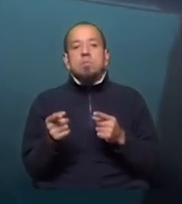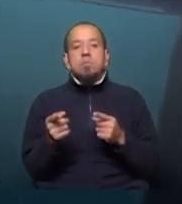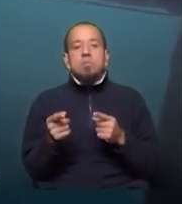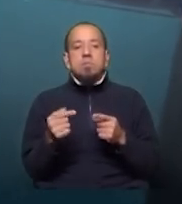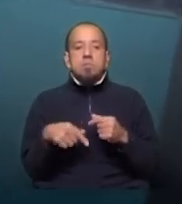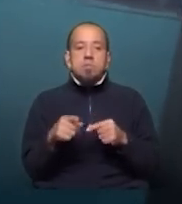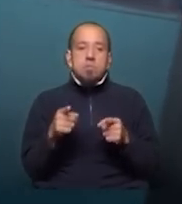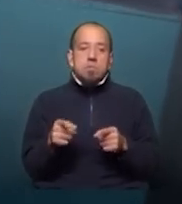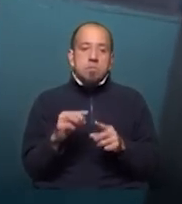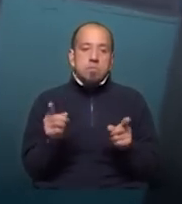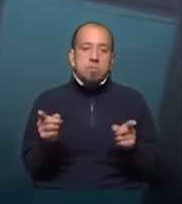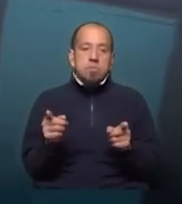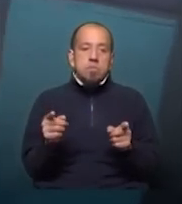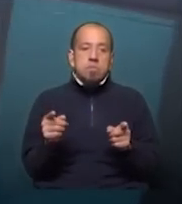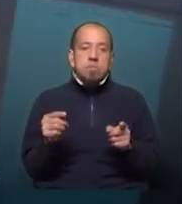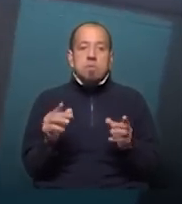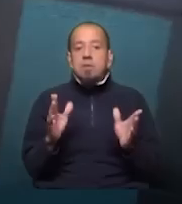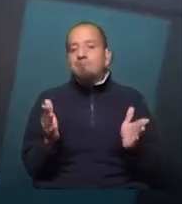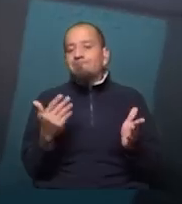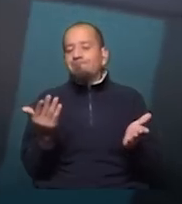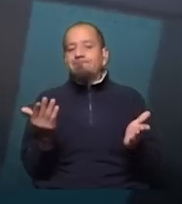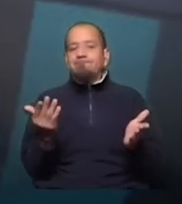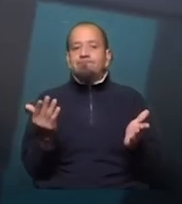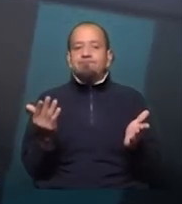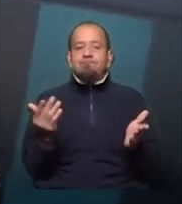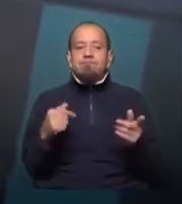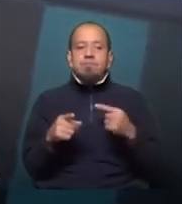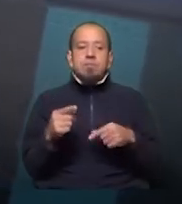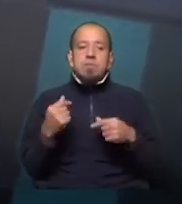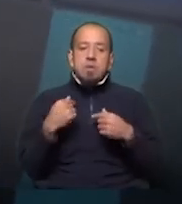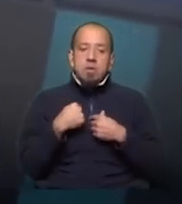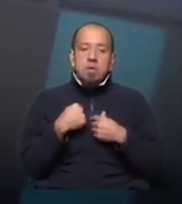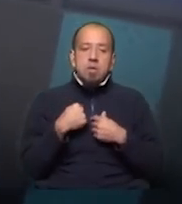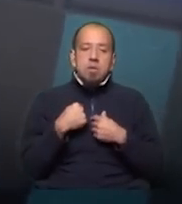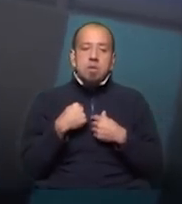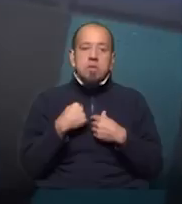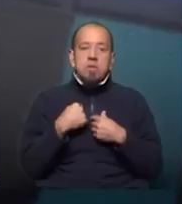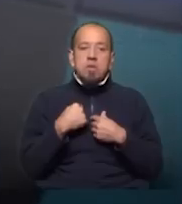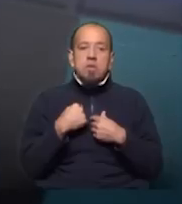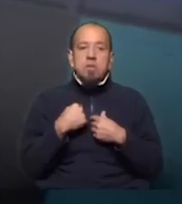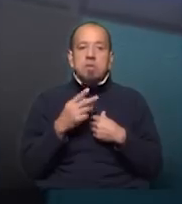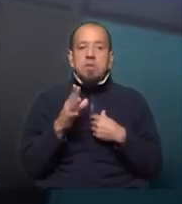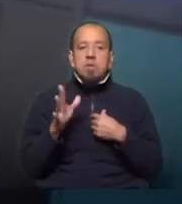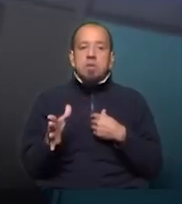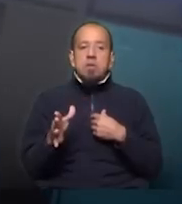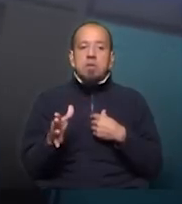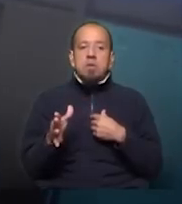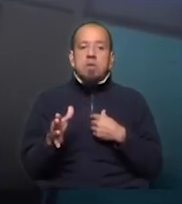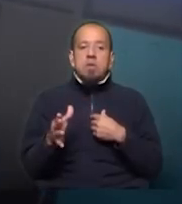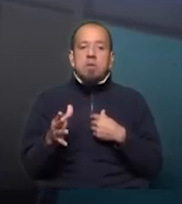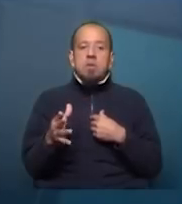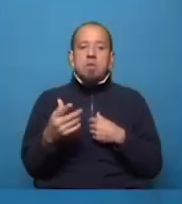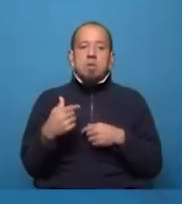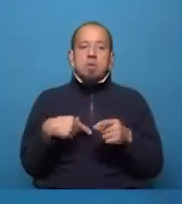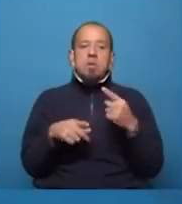Qué pasa que yo sepa no y creo que esa es la parte que yo digo es una visión distinta yo tengo una canción